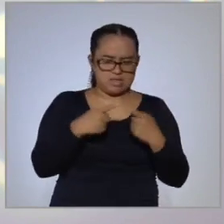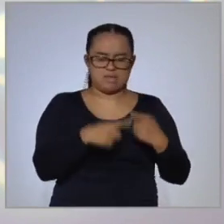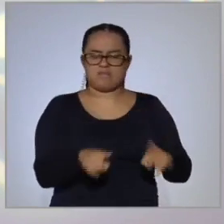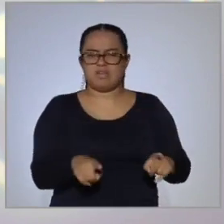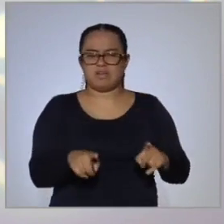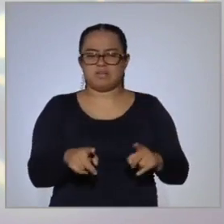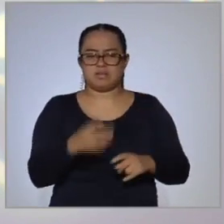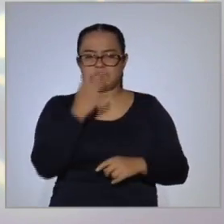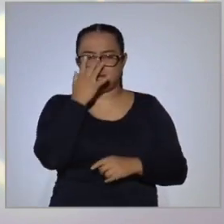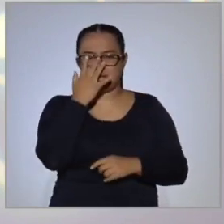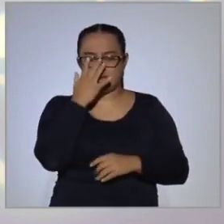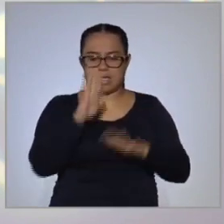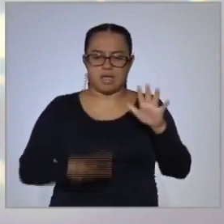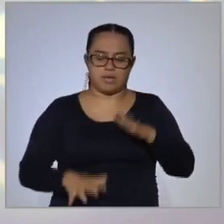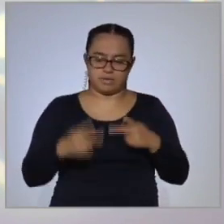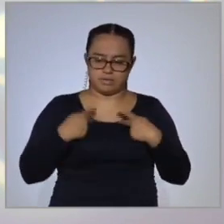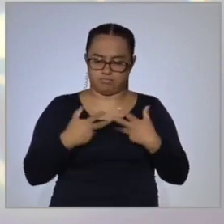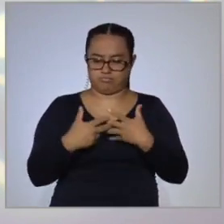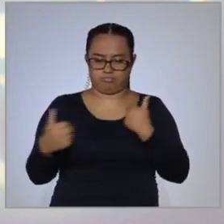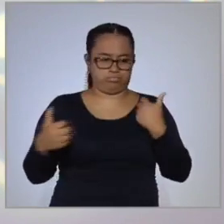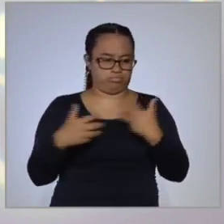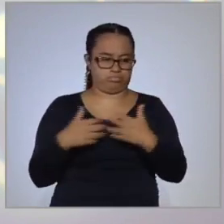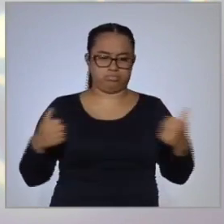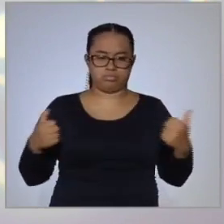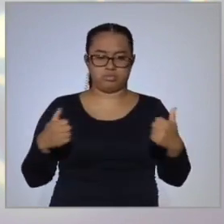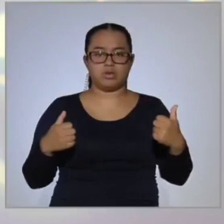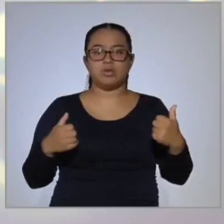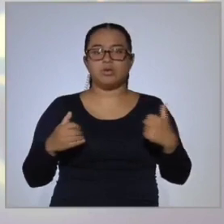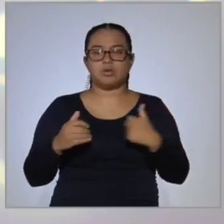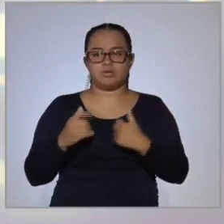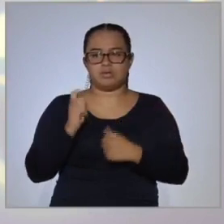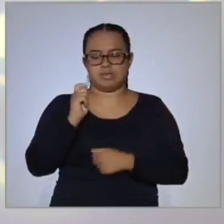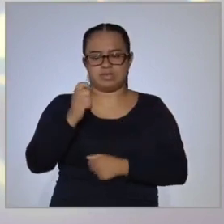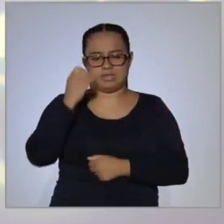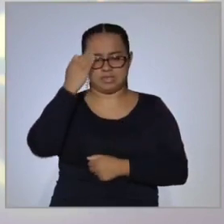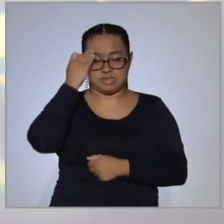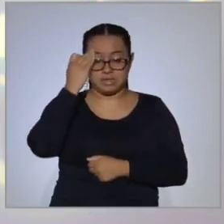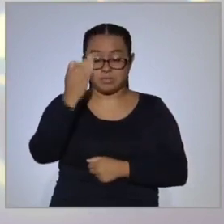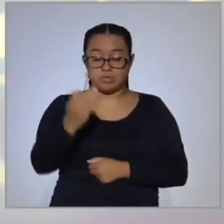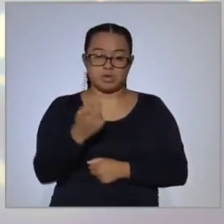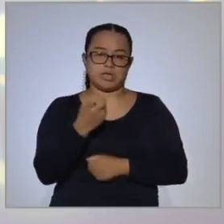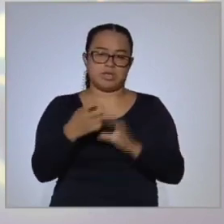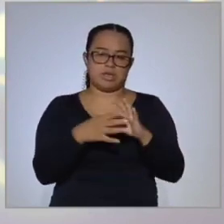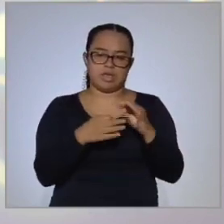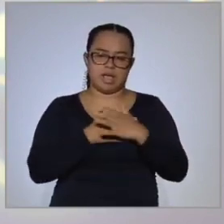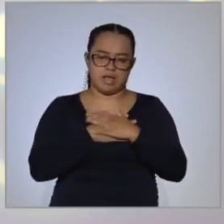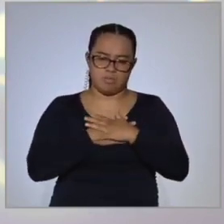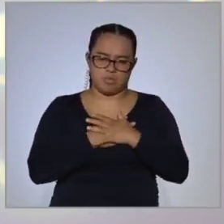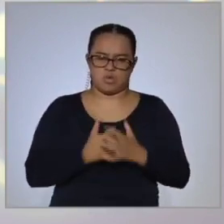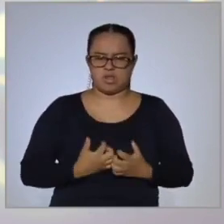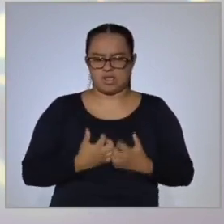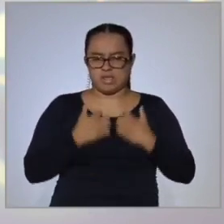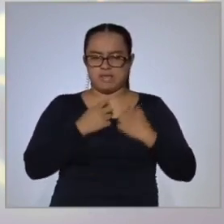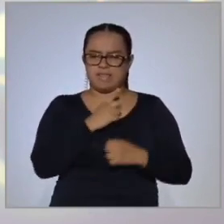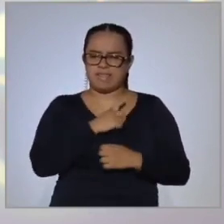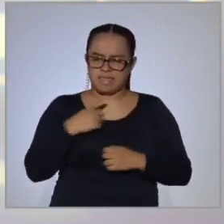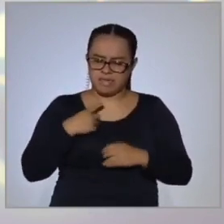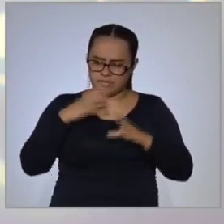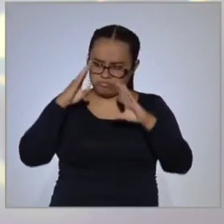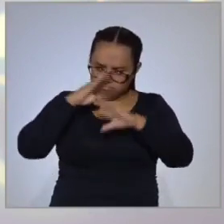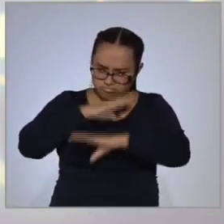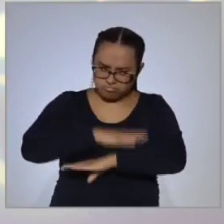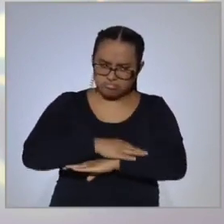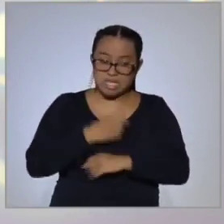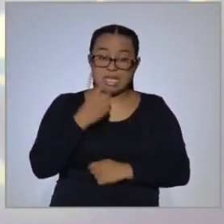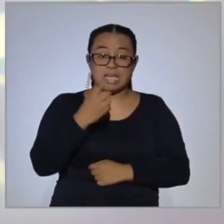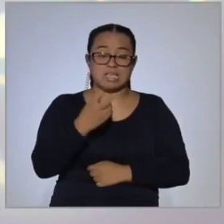fanatismo y llegan a dividir familias por mucho tiempo? Y a eso habla amor y rabia, a la reconciliación, a que